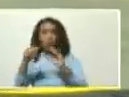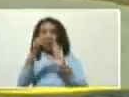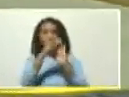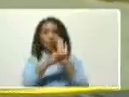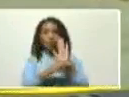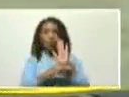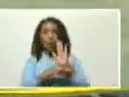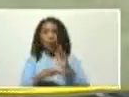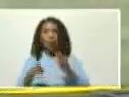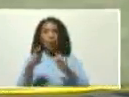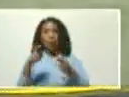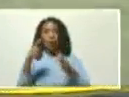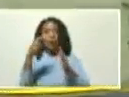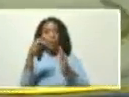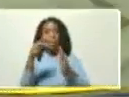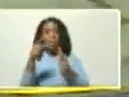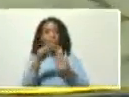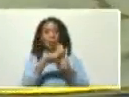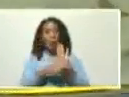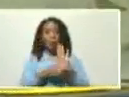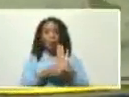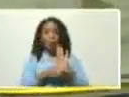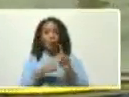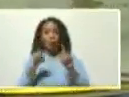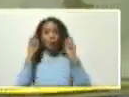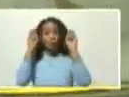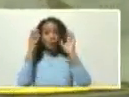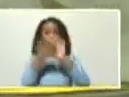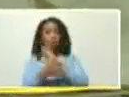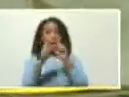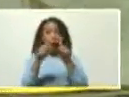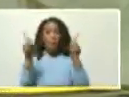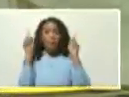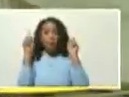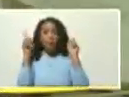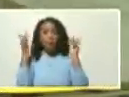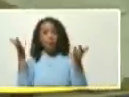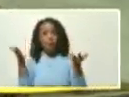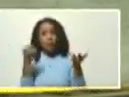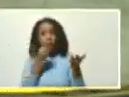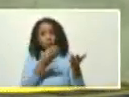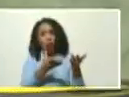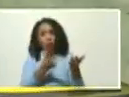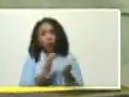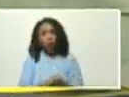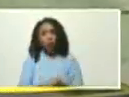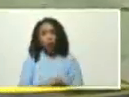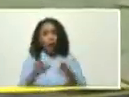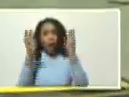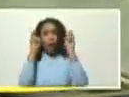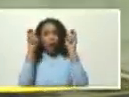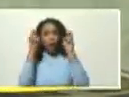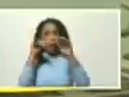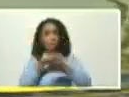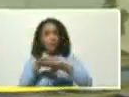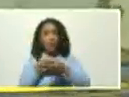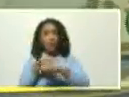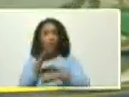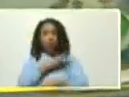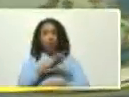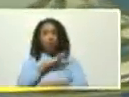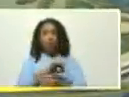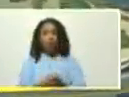y reglamentaciones referentes al medio ambiente a través de, bueno, del marco del Ministerio de